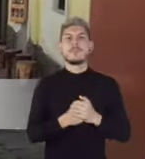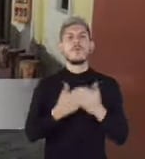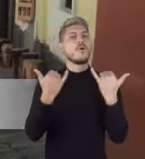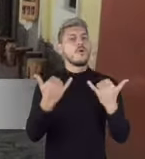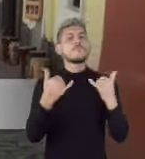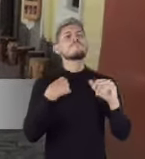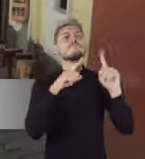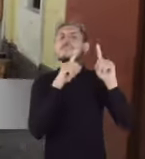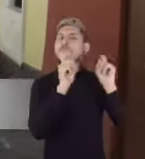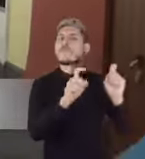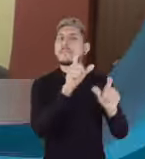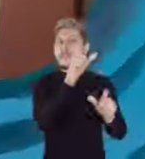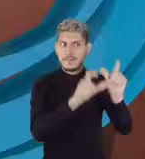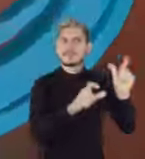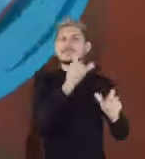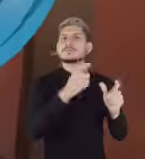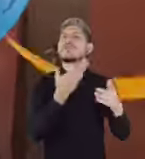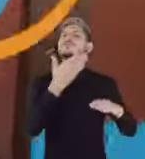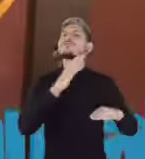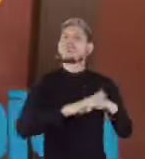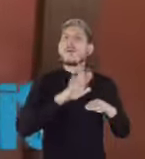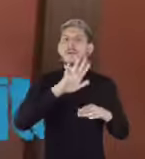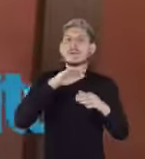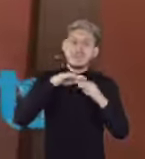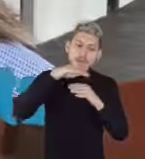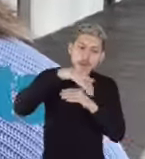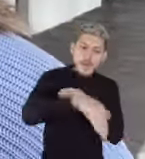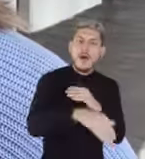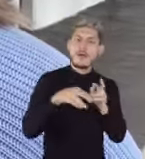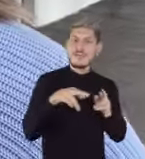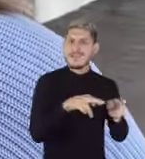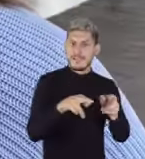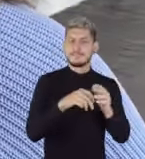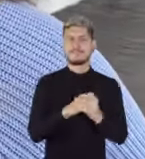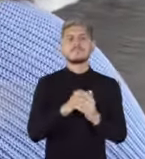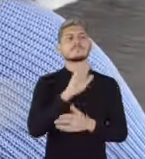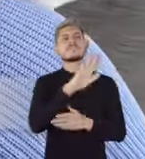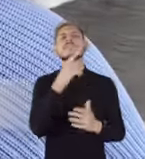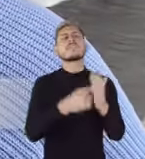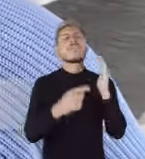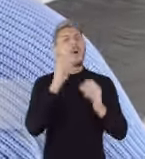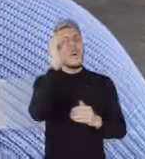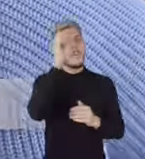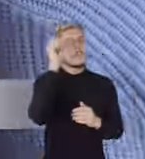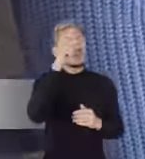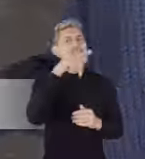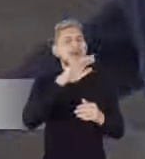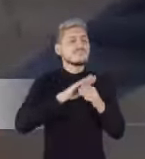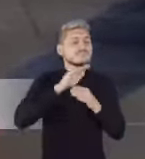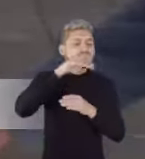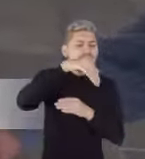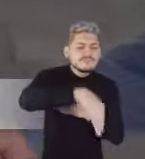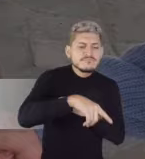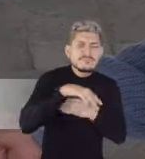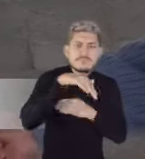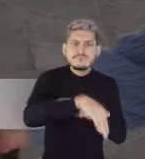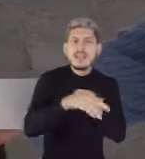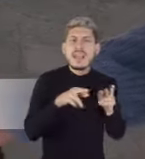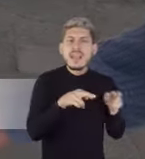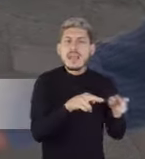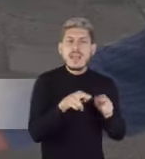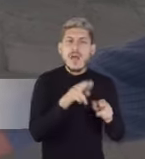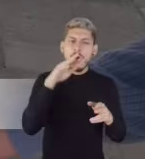vamos a preguntar a la gente respecto a las quebradas. Acompáñanos. ¿Usted qué opina respecto a las quebradas? ¿A las